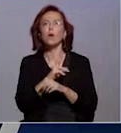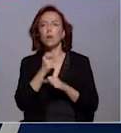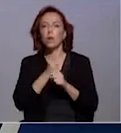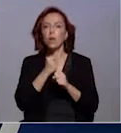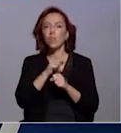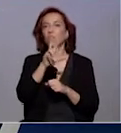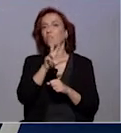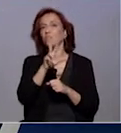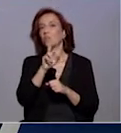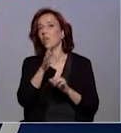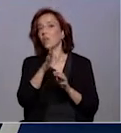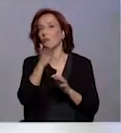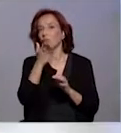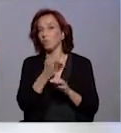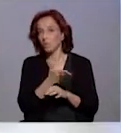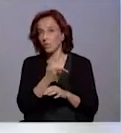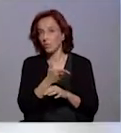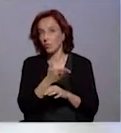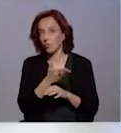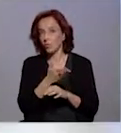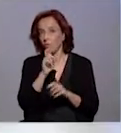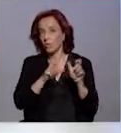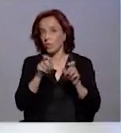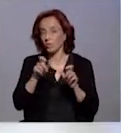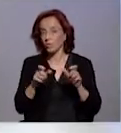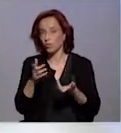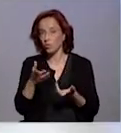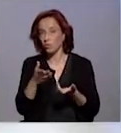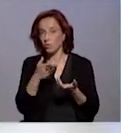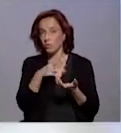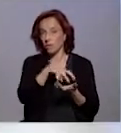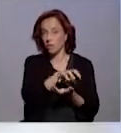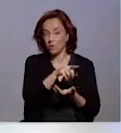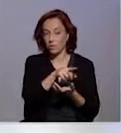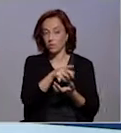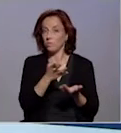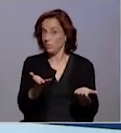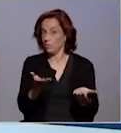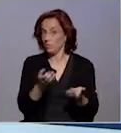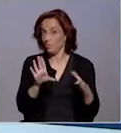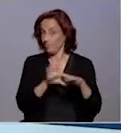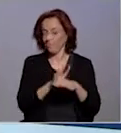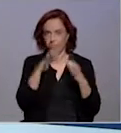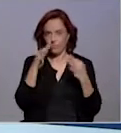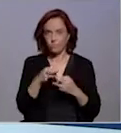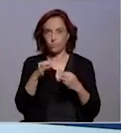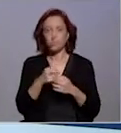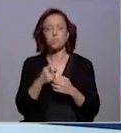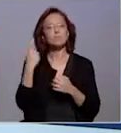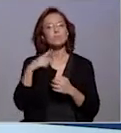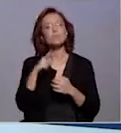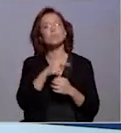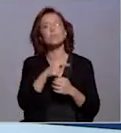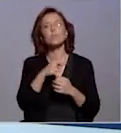laboral es en un 30 y algo por ciento de personas para ese sector en la demanda ahora cuánto de la demanda laboral pasa